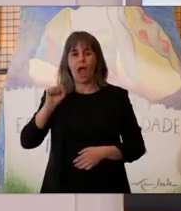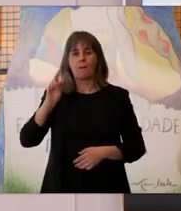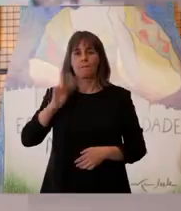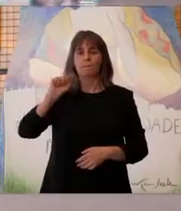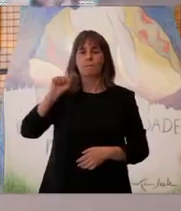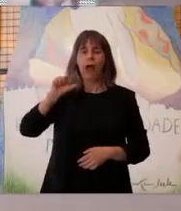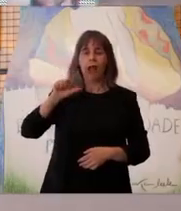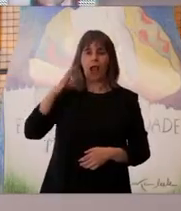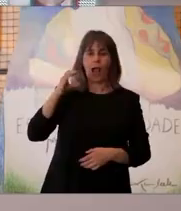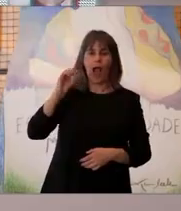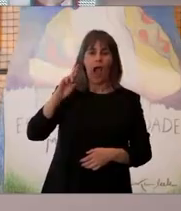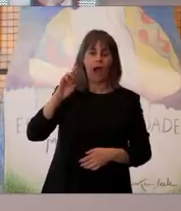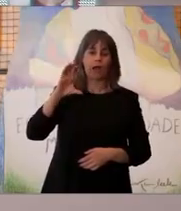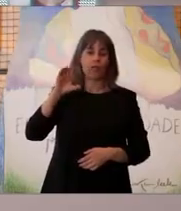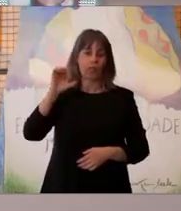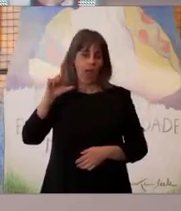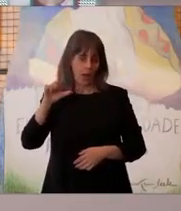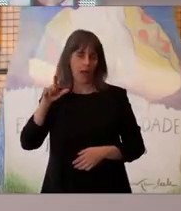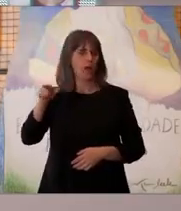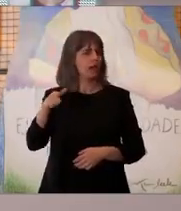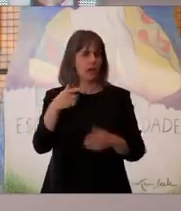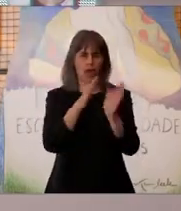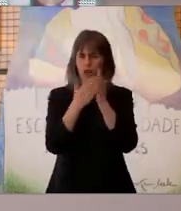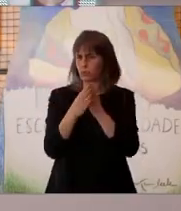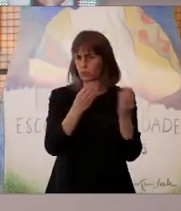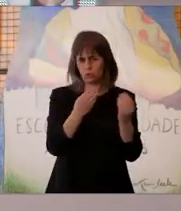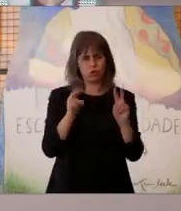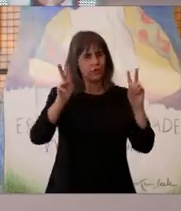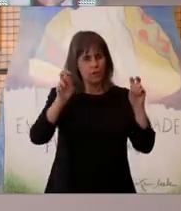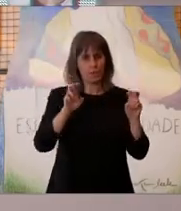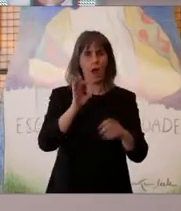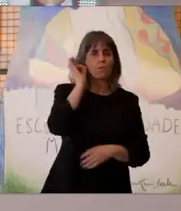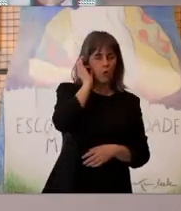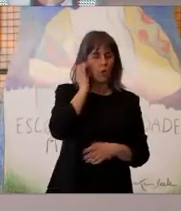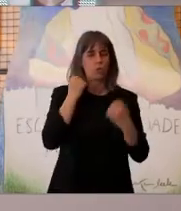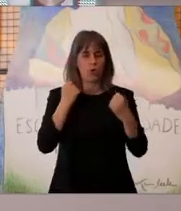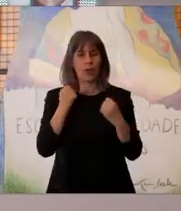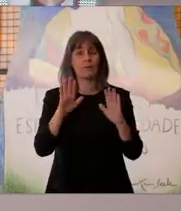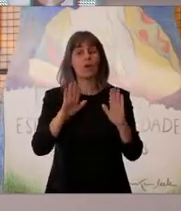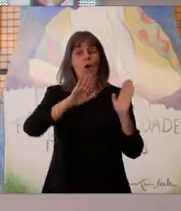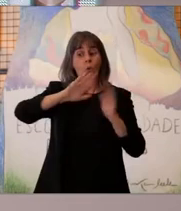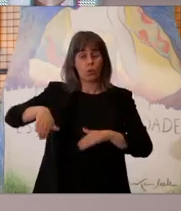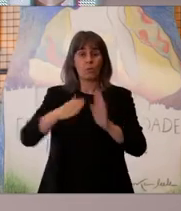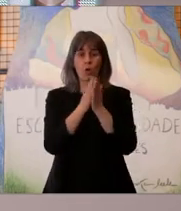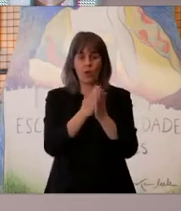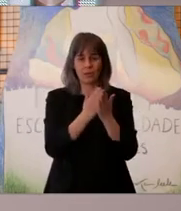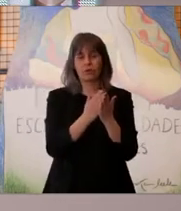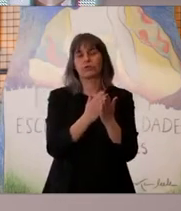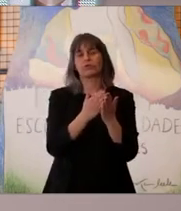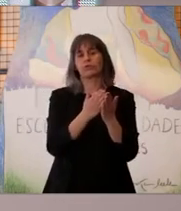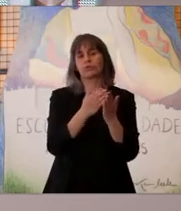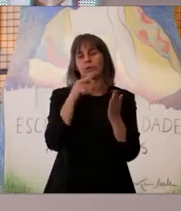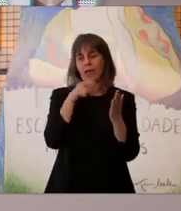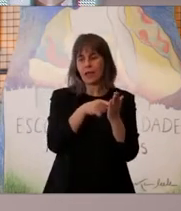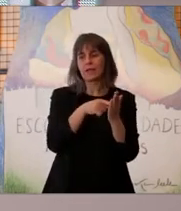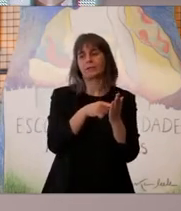sabéis que ha escrito muchísimo sobre mujeres y poder pero por por ser más fiel a su reflexión es más reciente he utilizado ahora feminismo